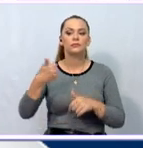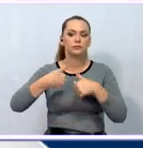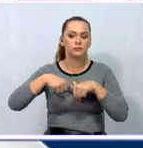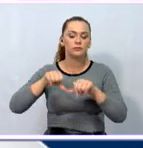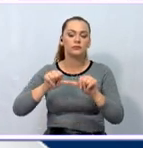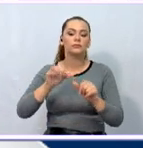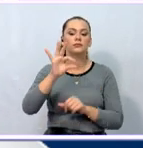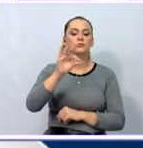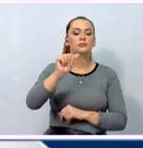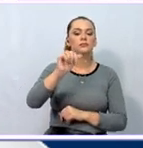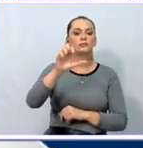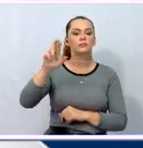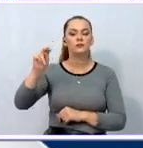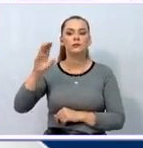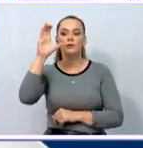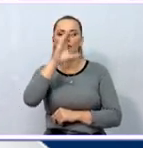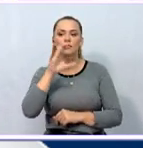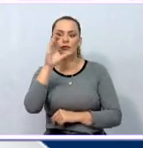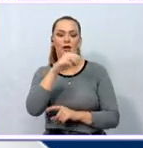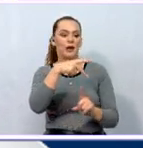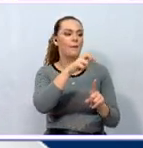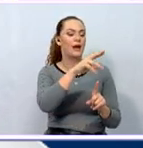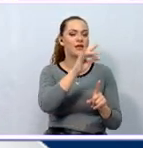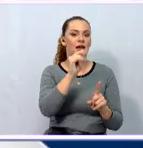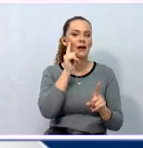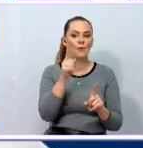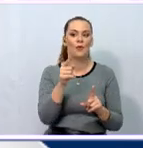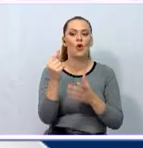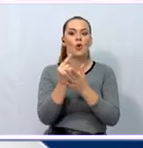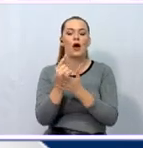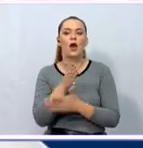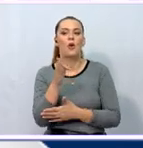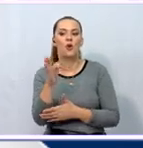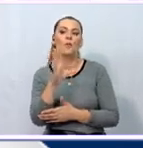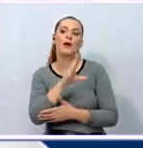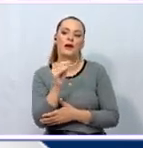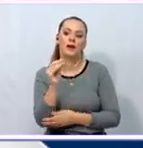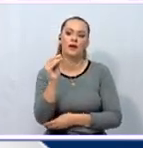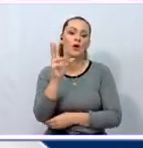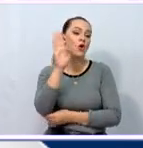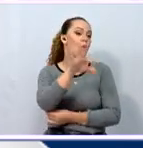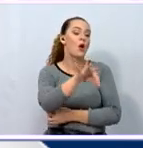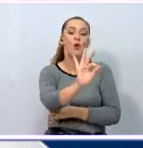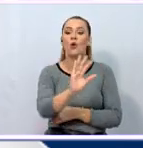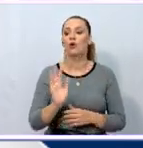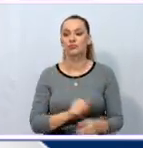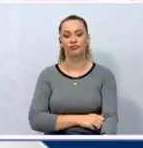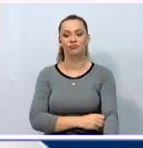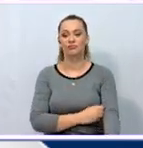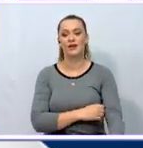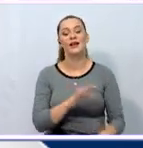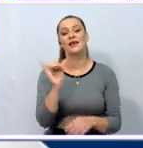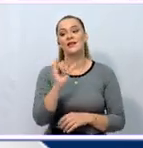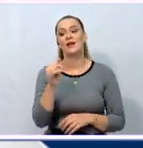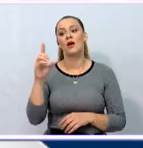fire Run está buscando a paralela por el sector de huicochea y que también se frenó y